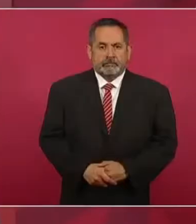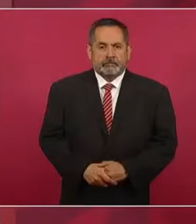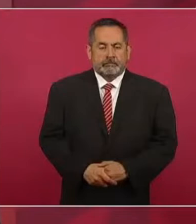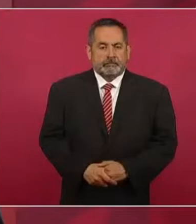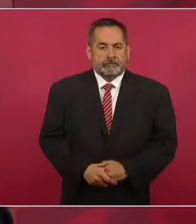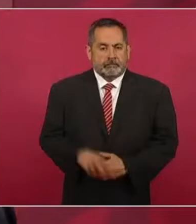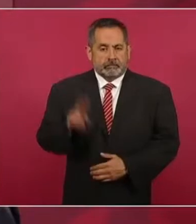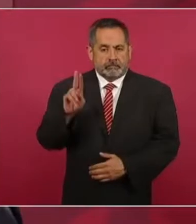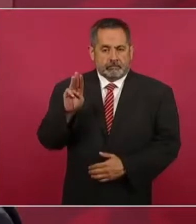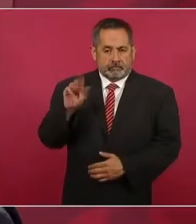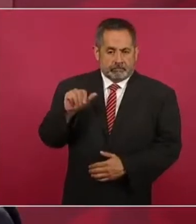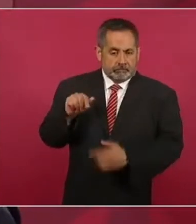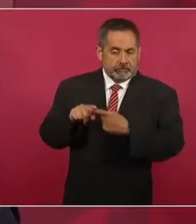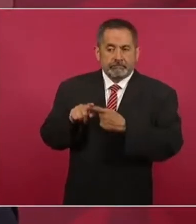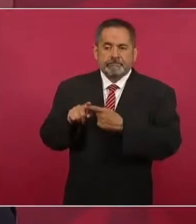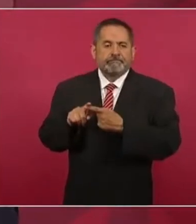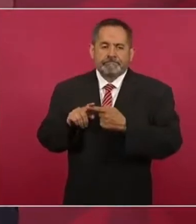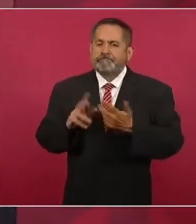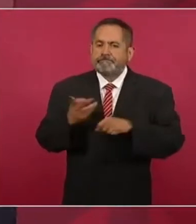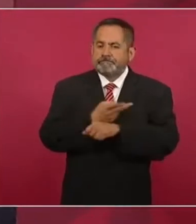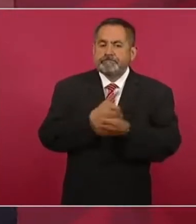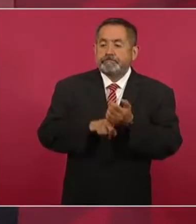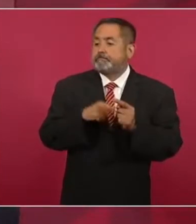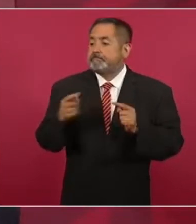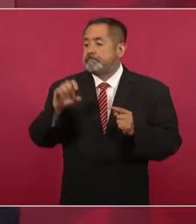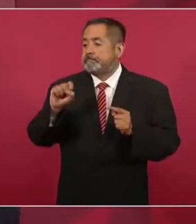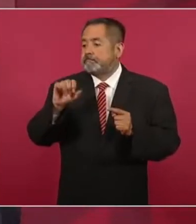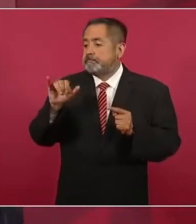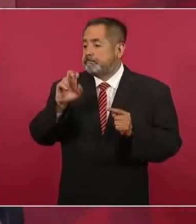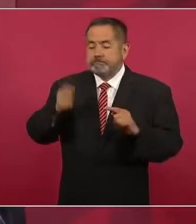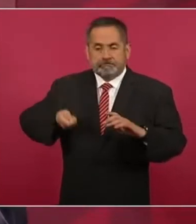Entonces, una primera medida que hemos tomado